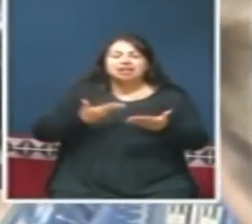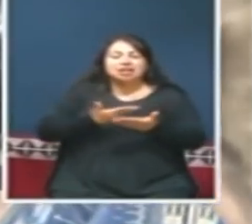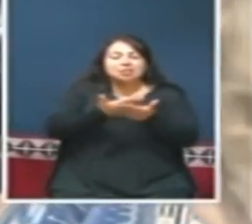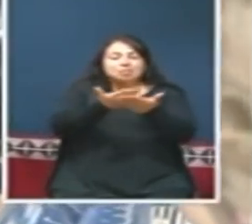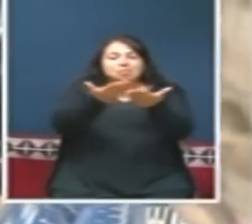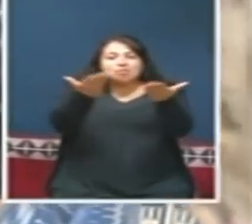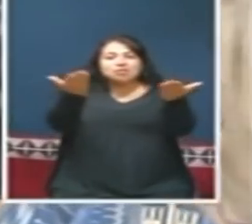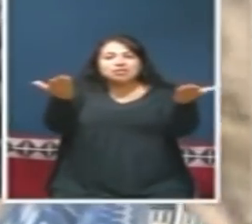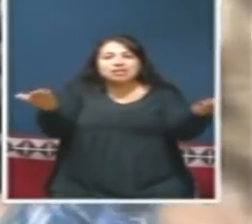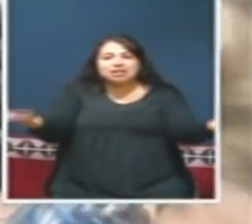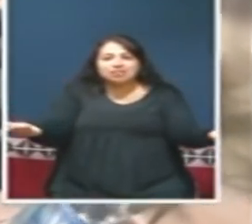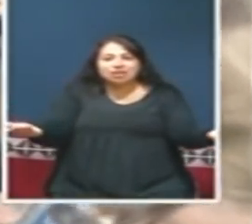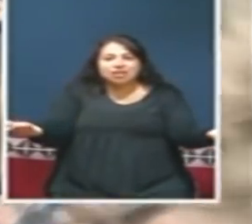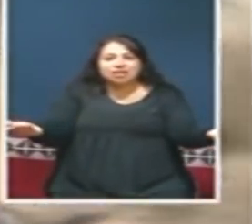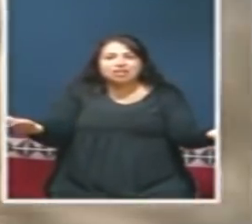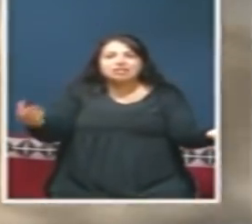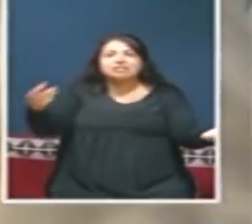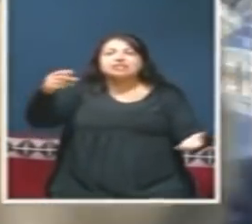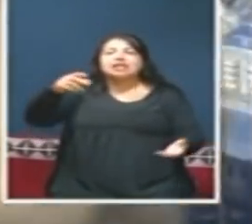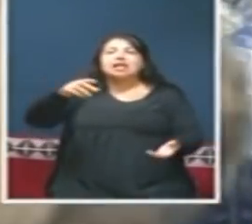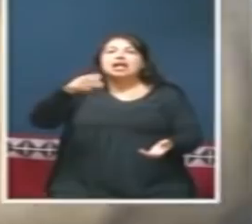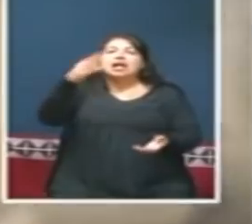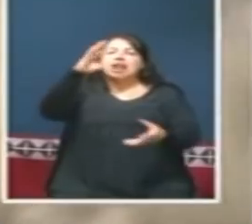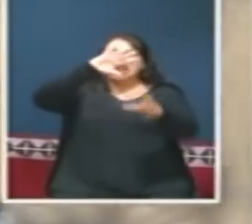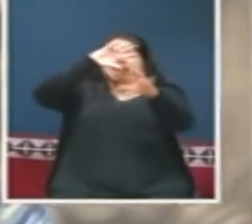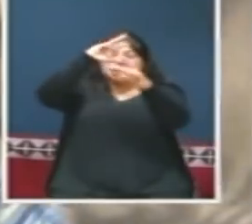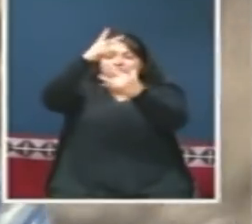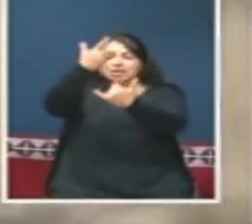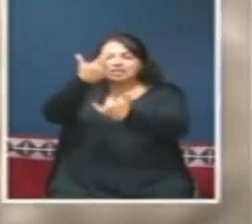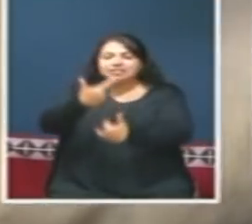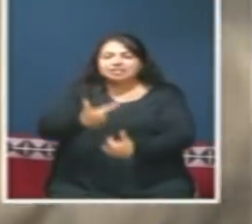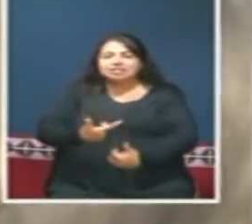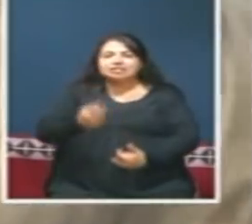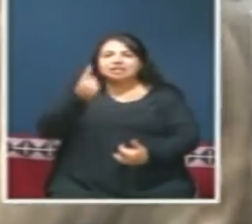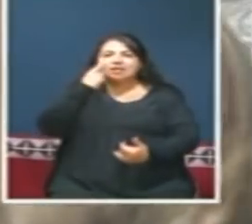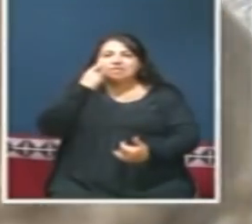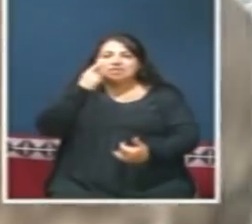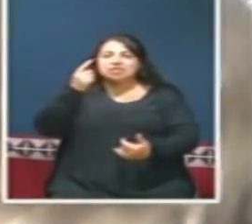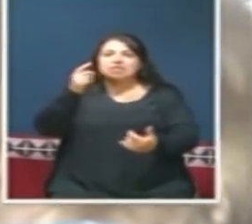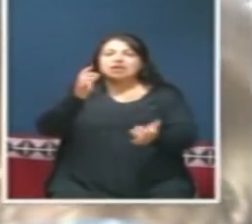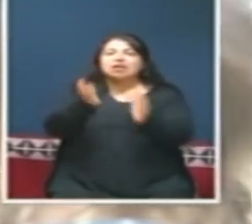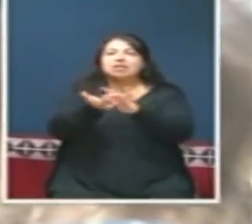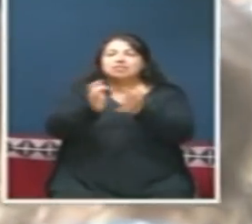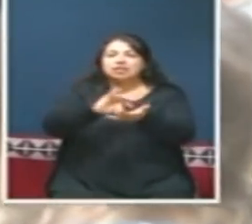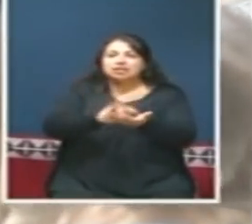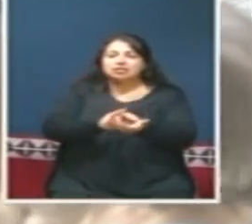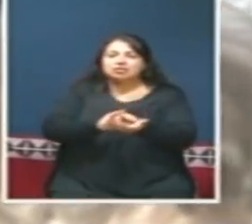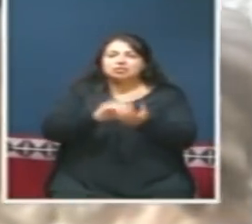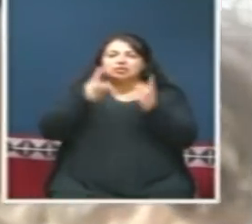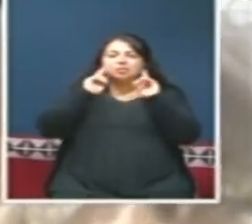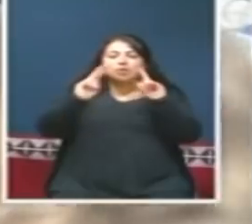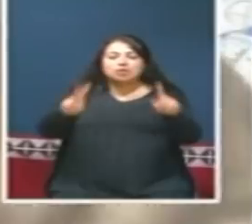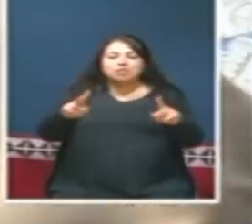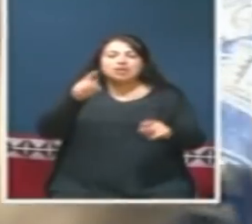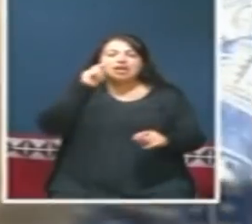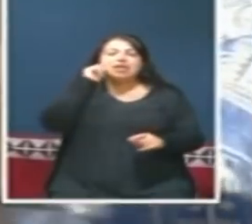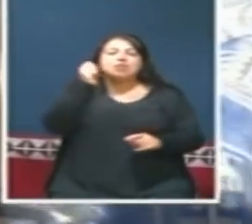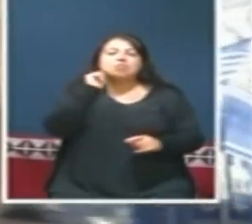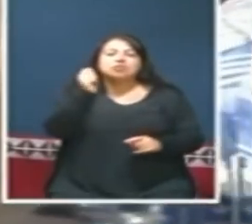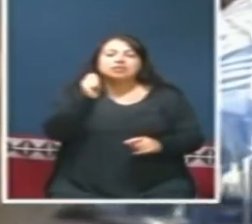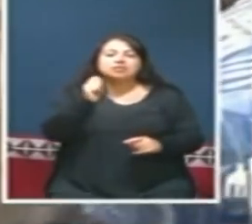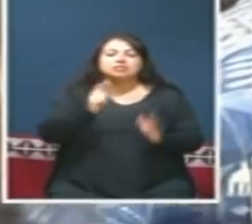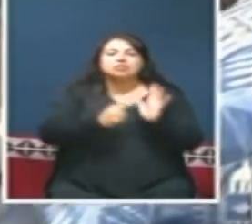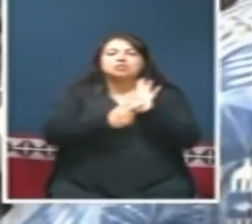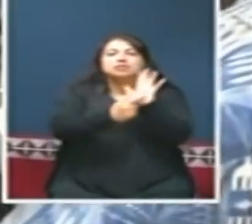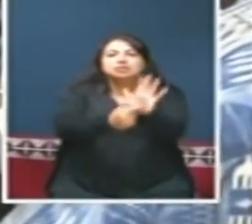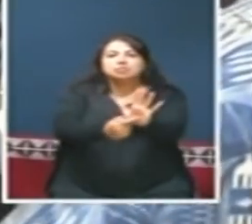en la presencia viva de Jesús y expresan nuestro compromiso de hacer crecer el